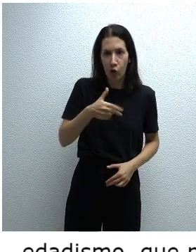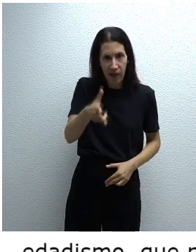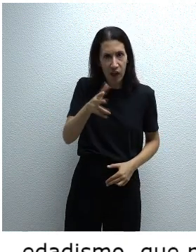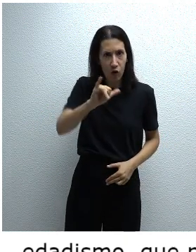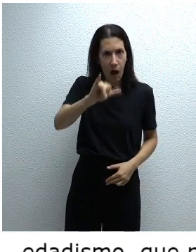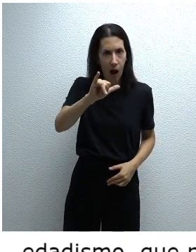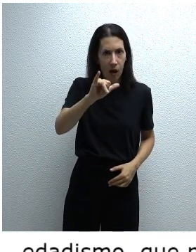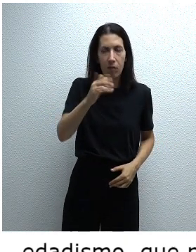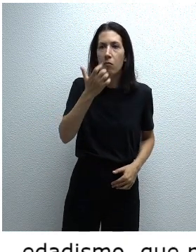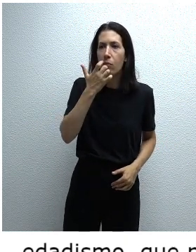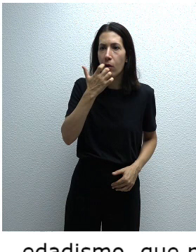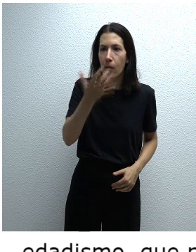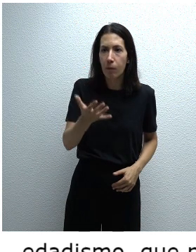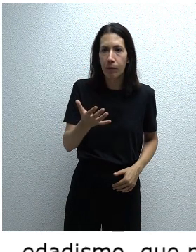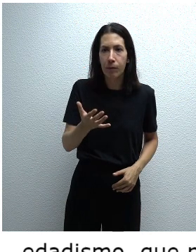este caso